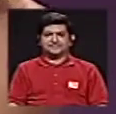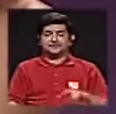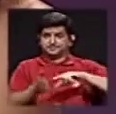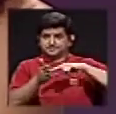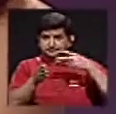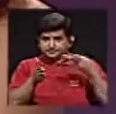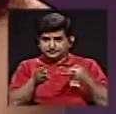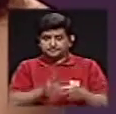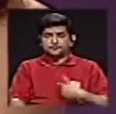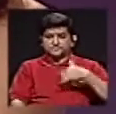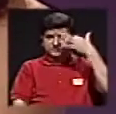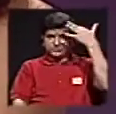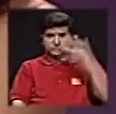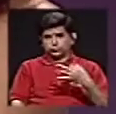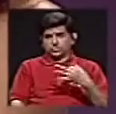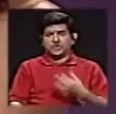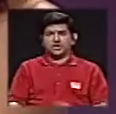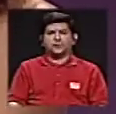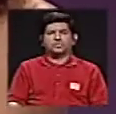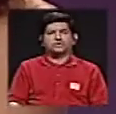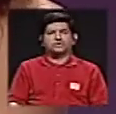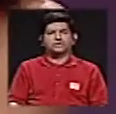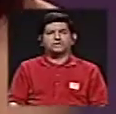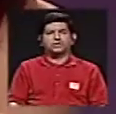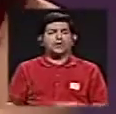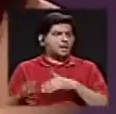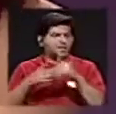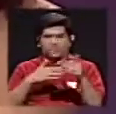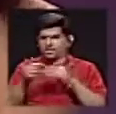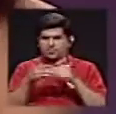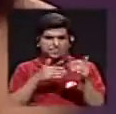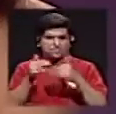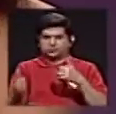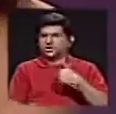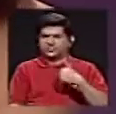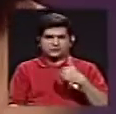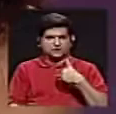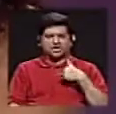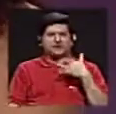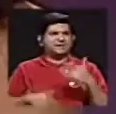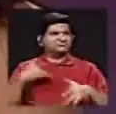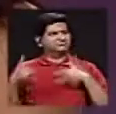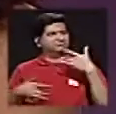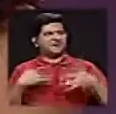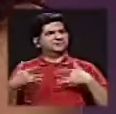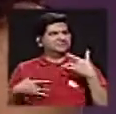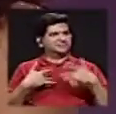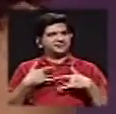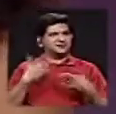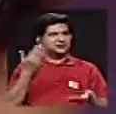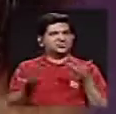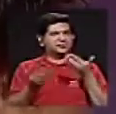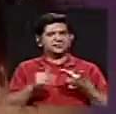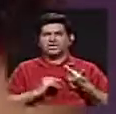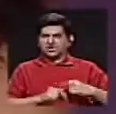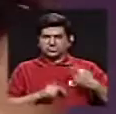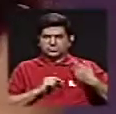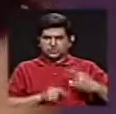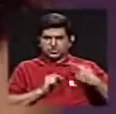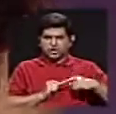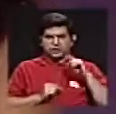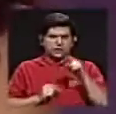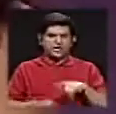que creo que que a pesar de tener la sensación y el dolor de